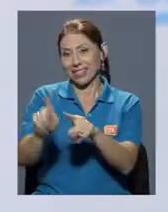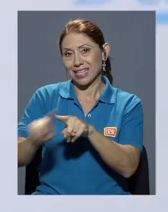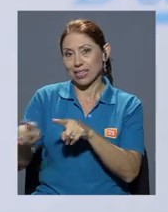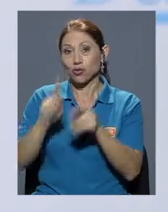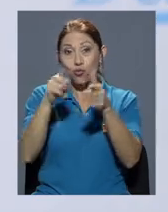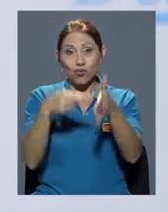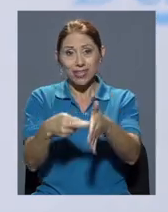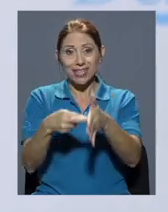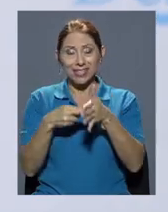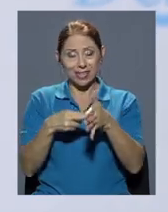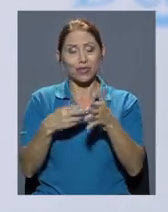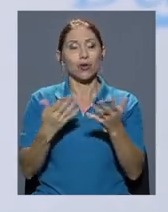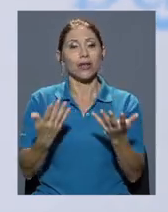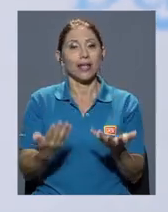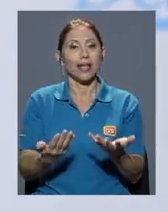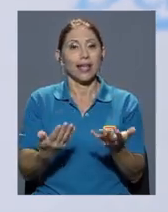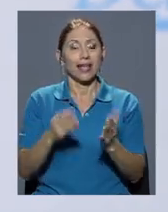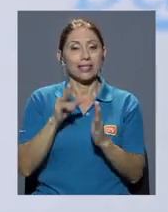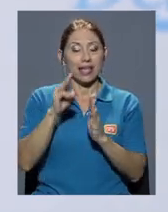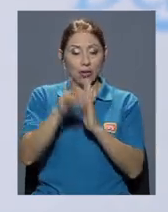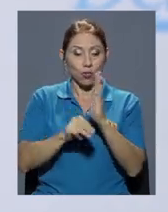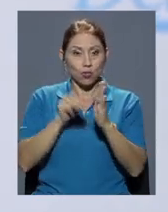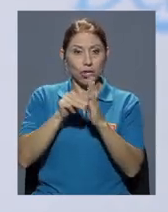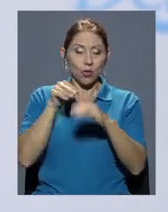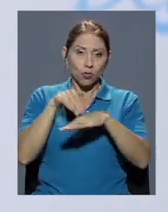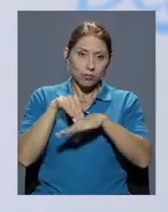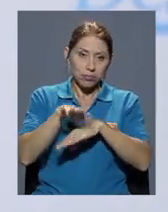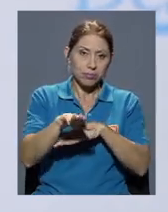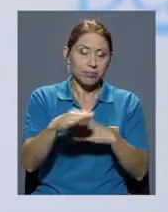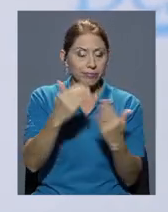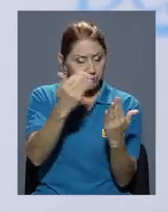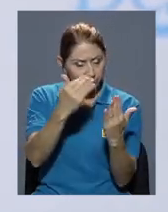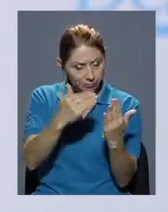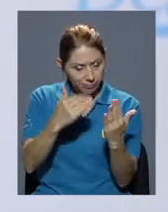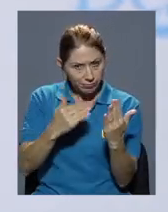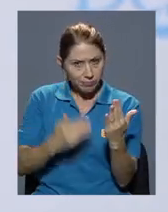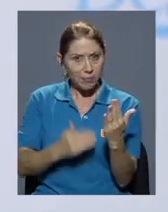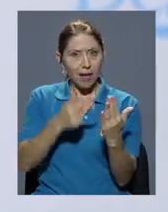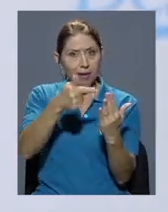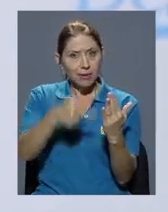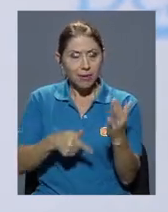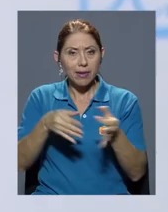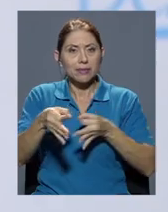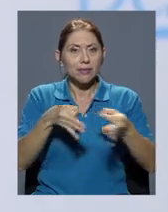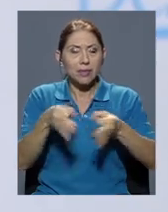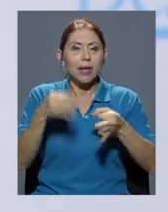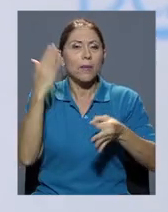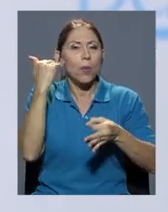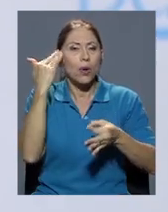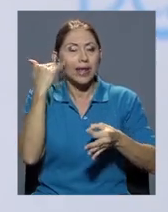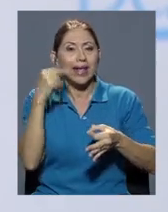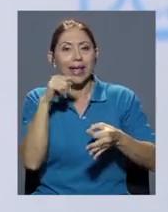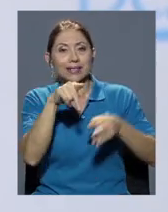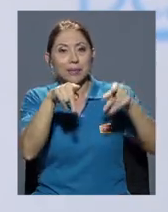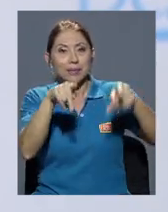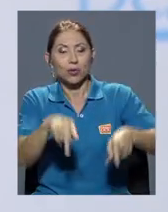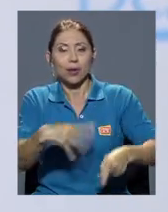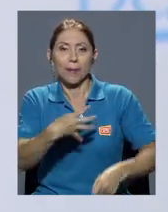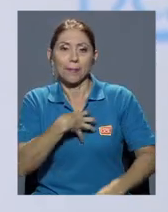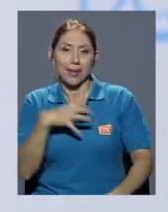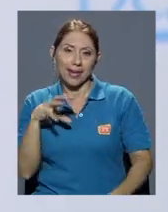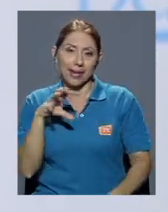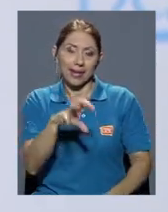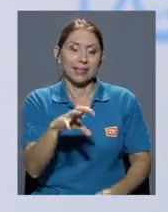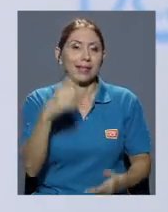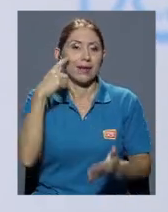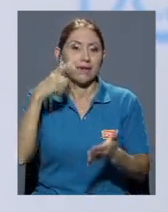es que se envíe el currículum verdad donde se haga extensiva la explicación de por qué esa persona merece